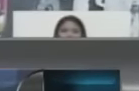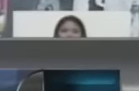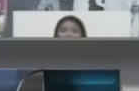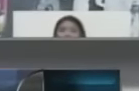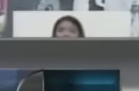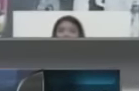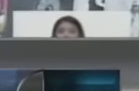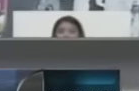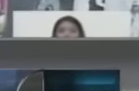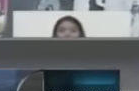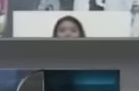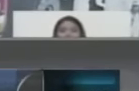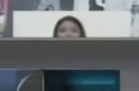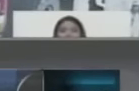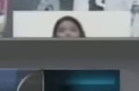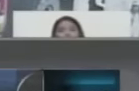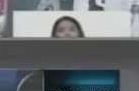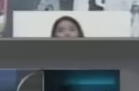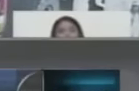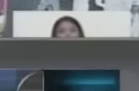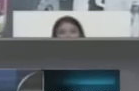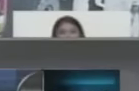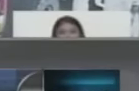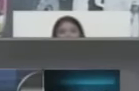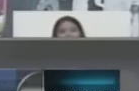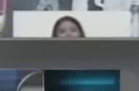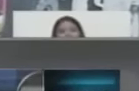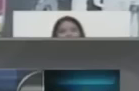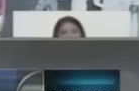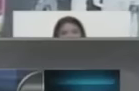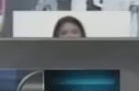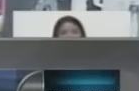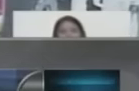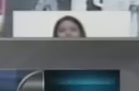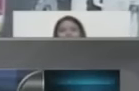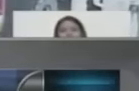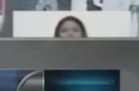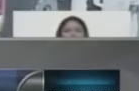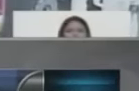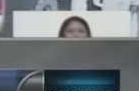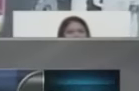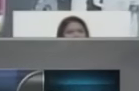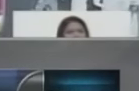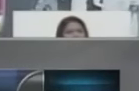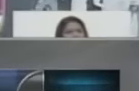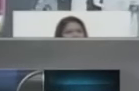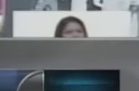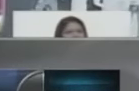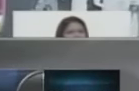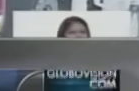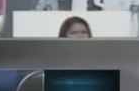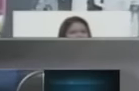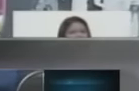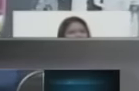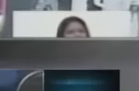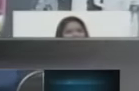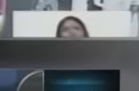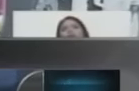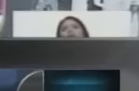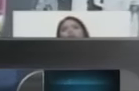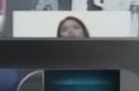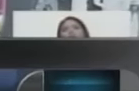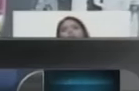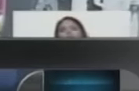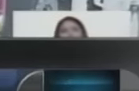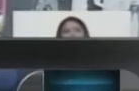En Valencia, estado Carabobo, 1 detenido: el gerente de abasto Bicentenario, avenida Bolívar, por encontrarse incurso en delitos tipificados en la ley contra la